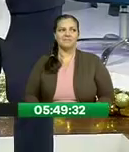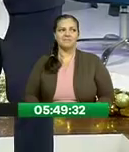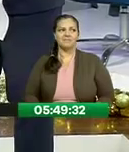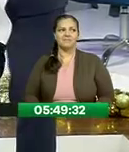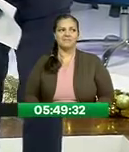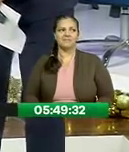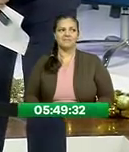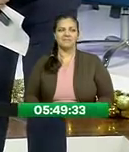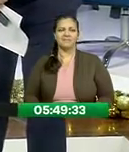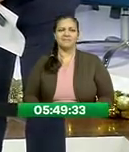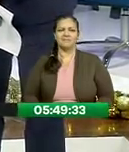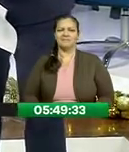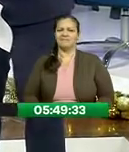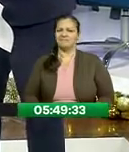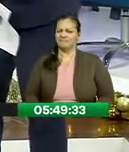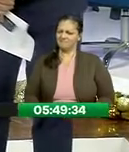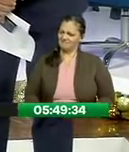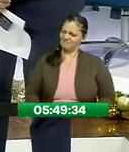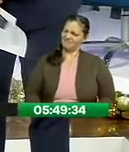¿Qué es eso?